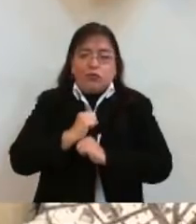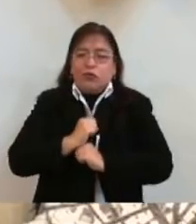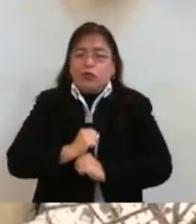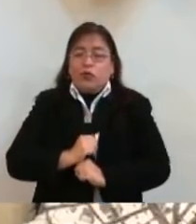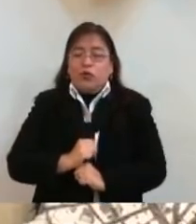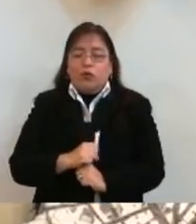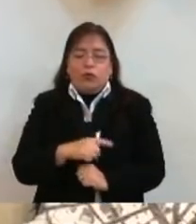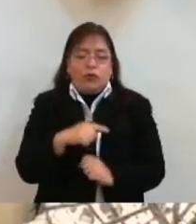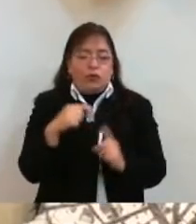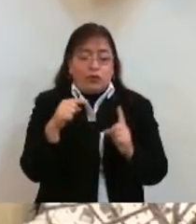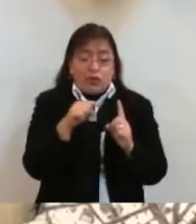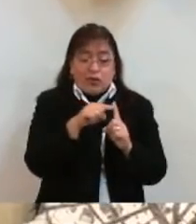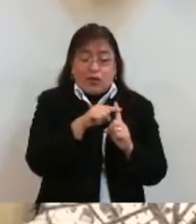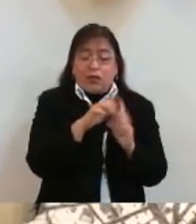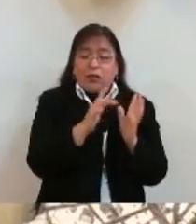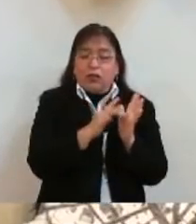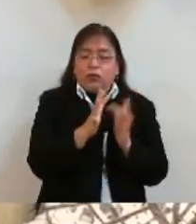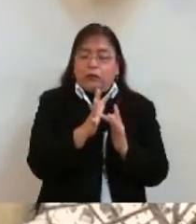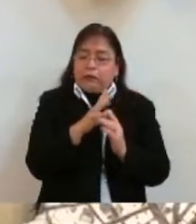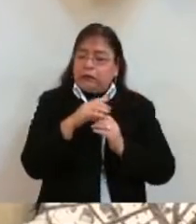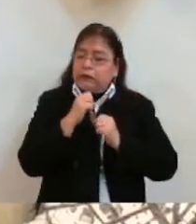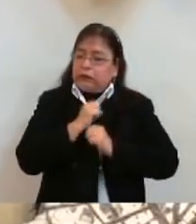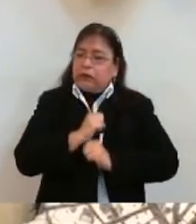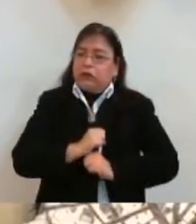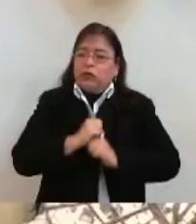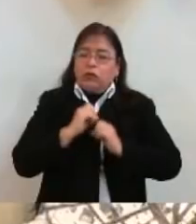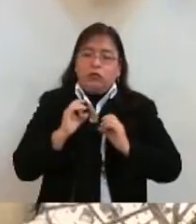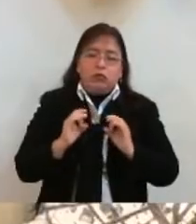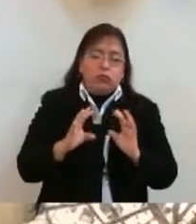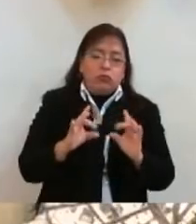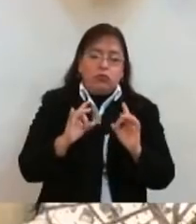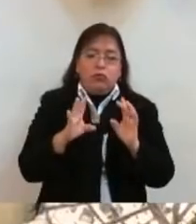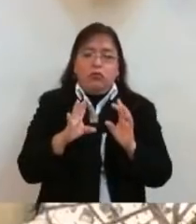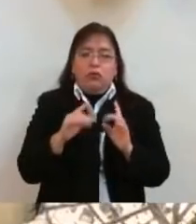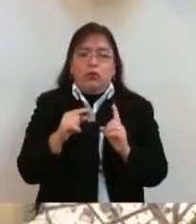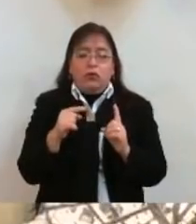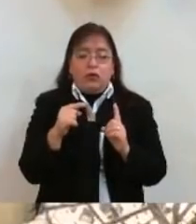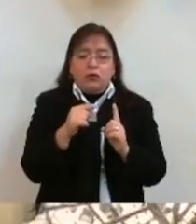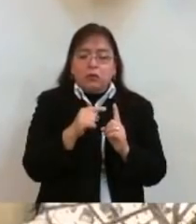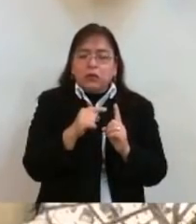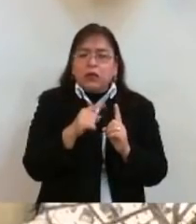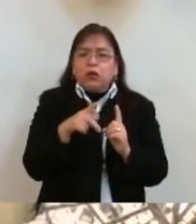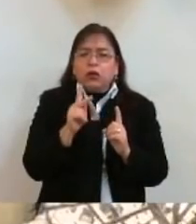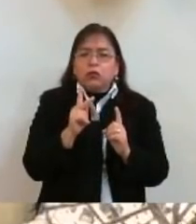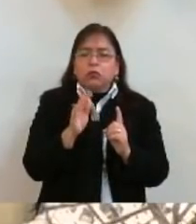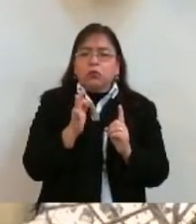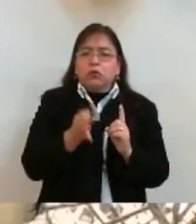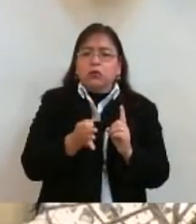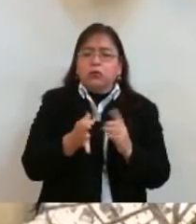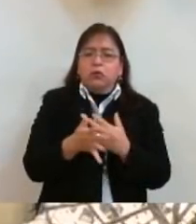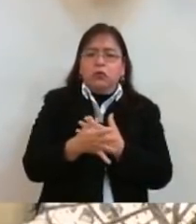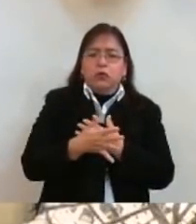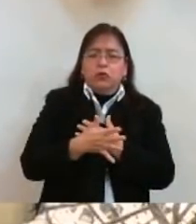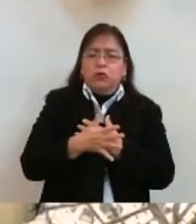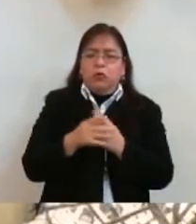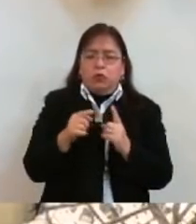en un dolor inmenso que abraza el dolor de toda la humanidad.